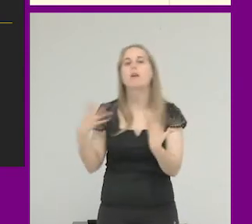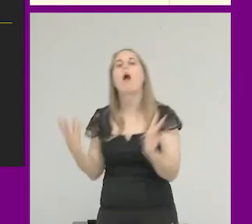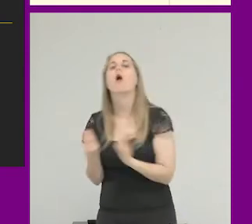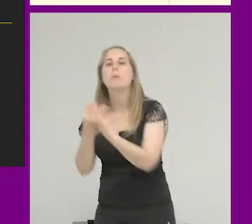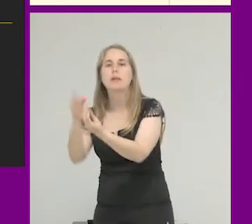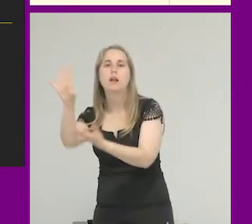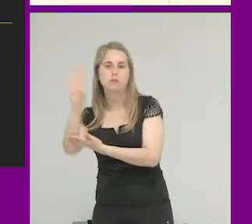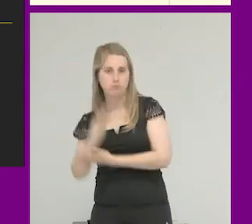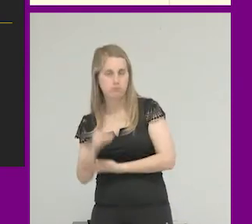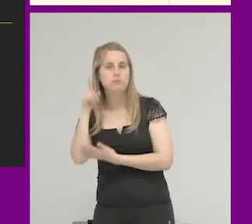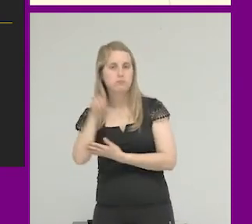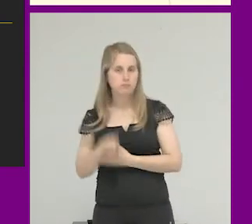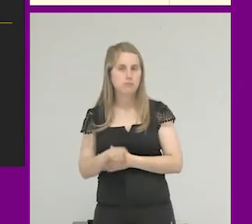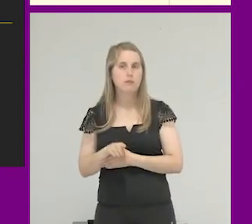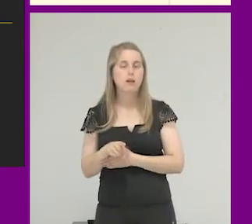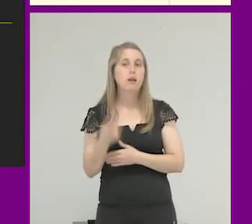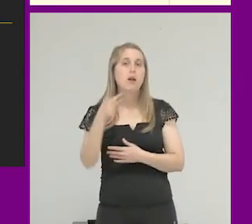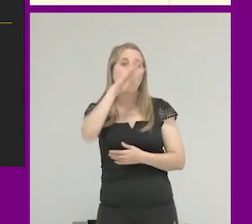dugu asko